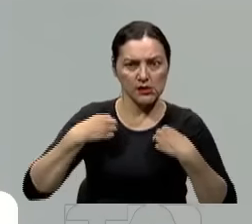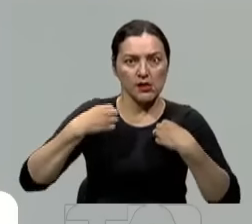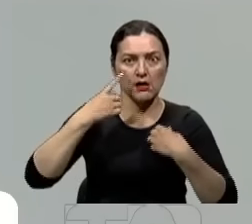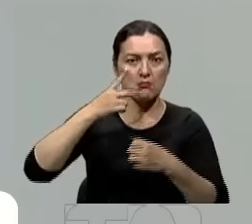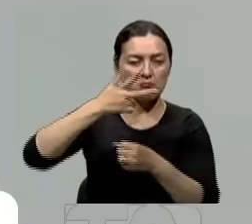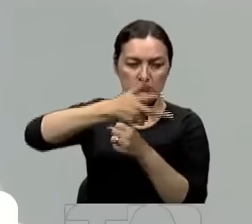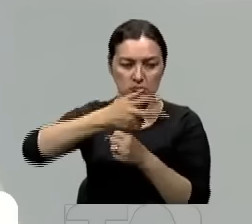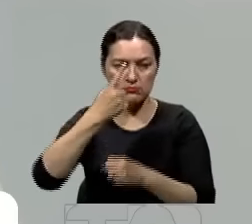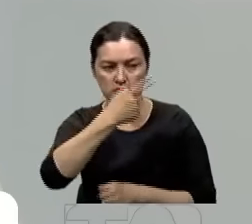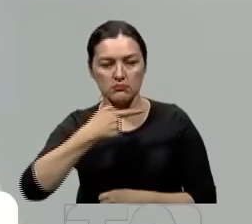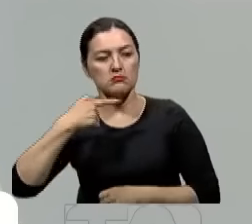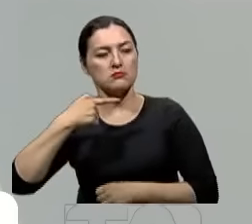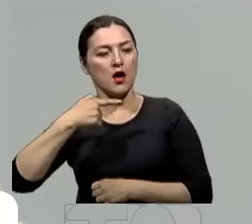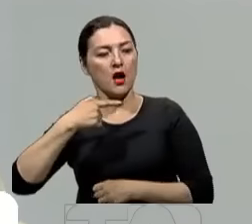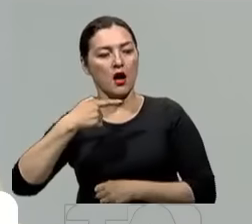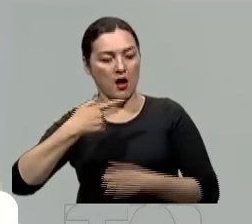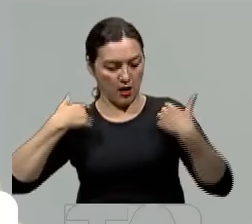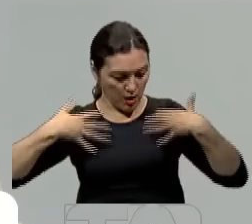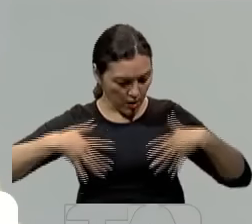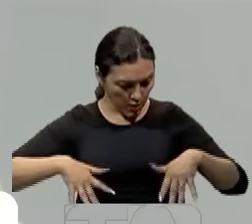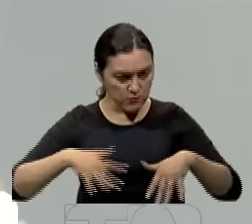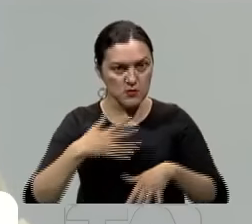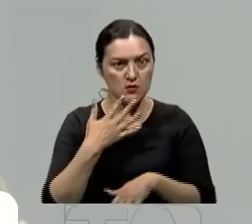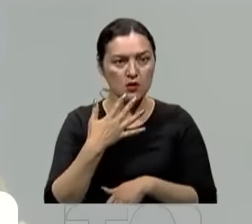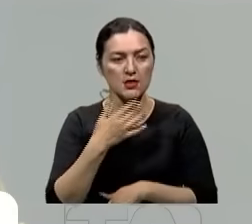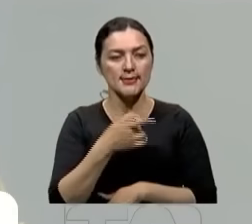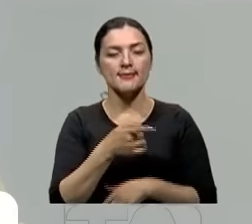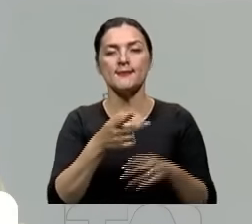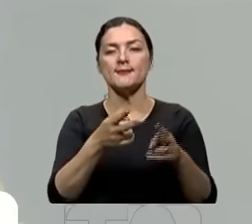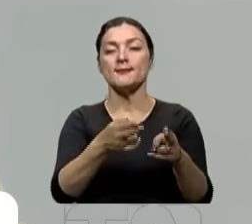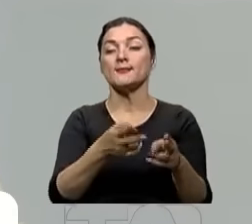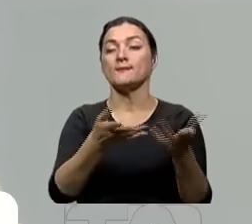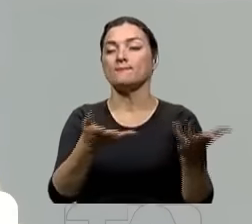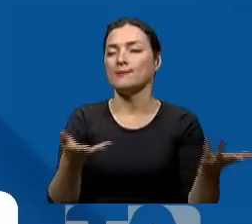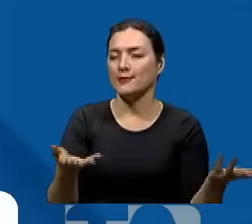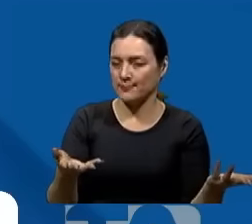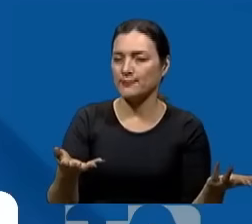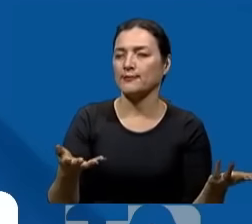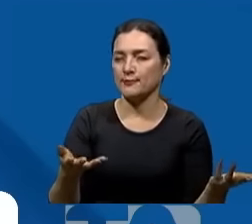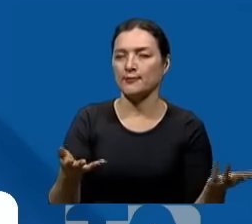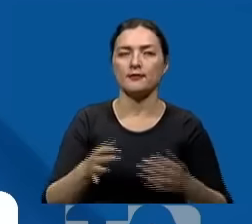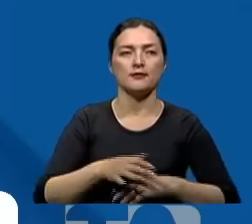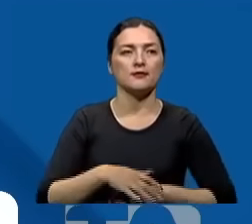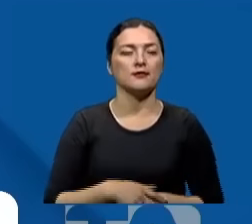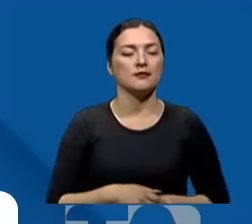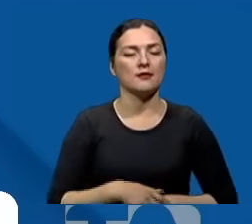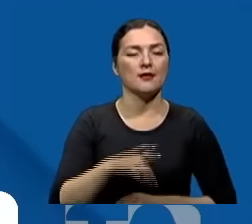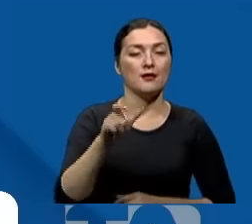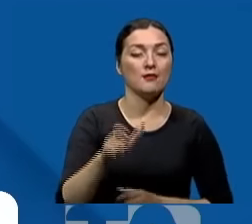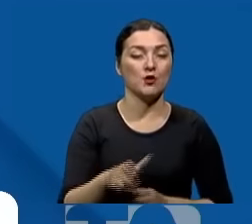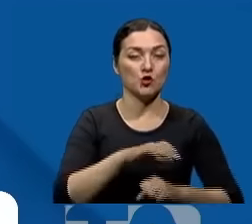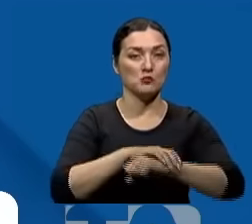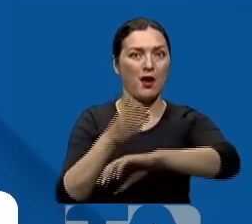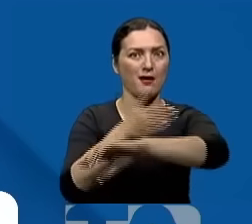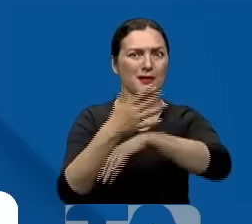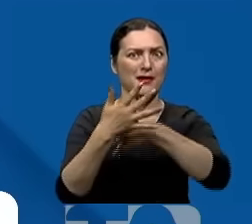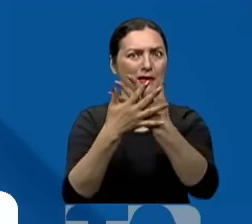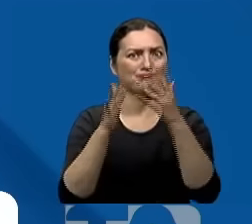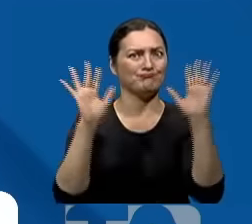en diferentes videos dispuestos por diferentes medios de comunicación. Aunque los detenidos no registran